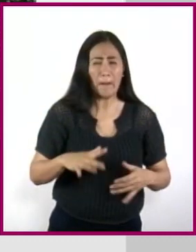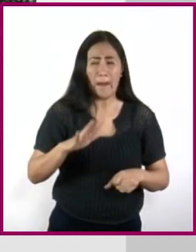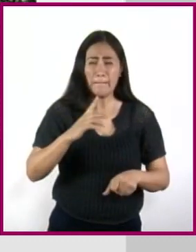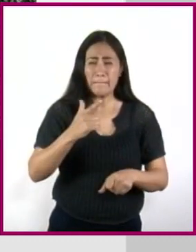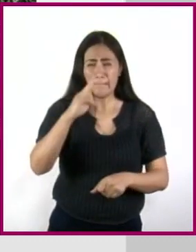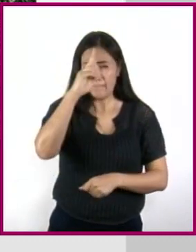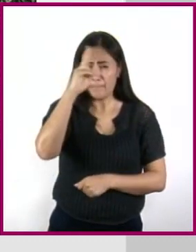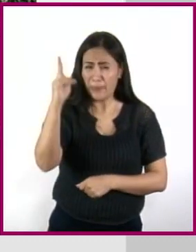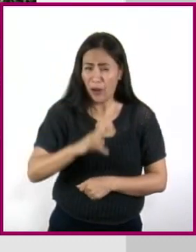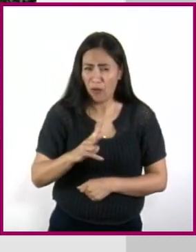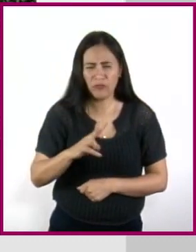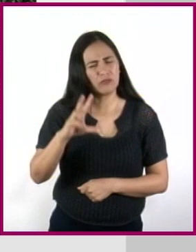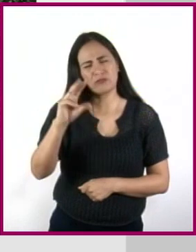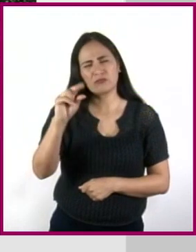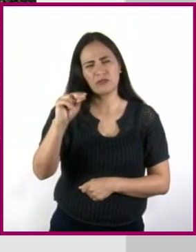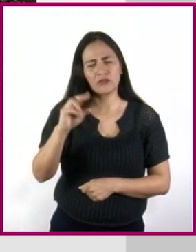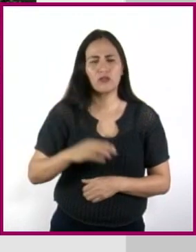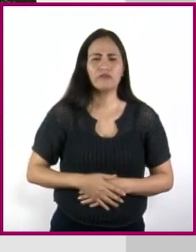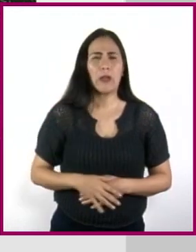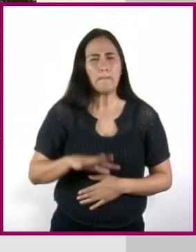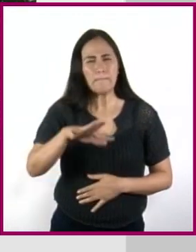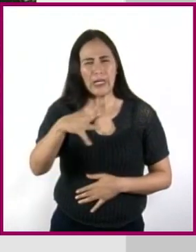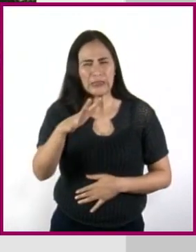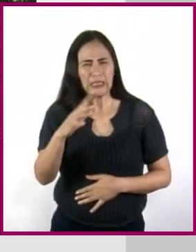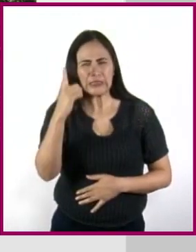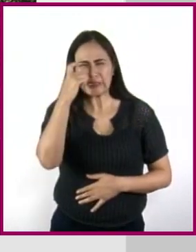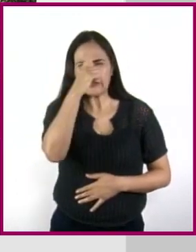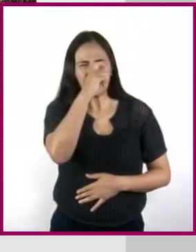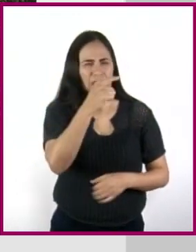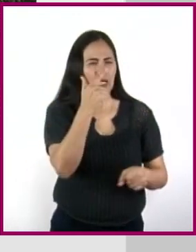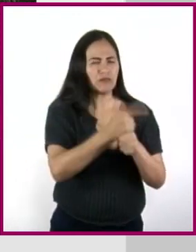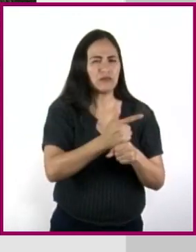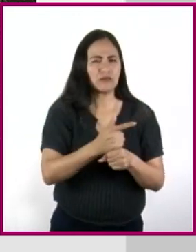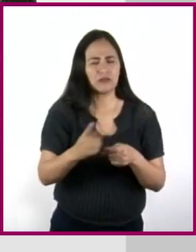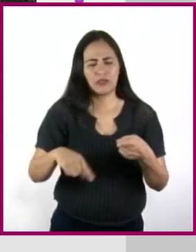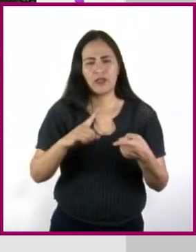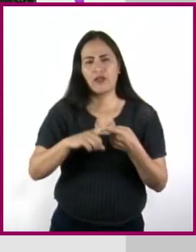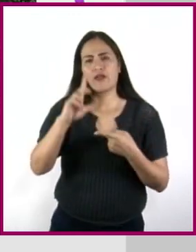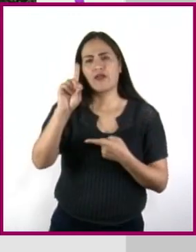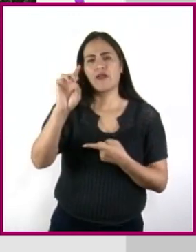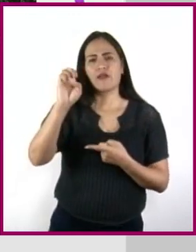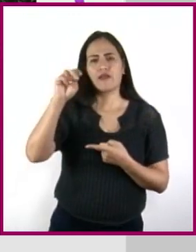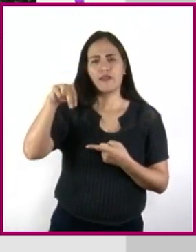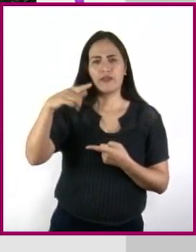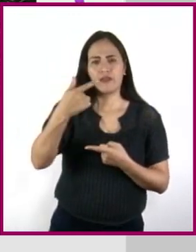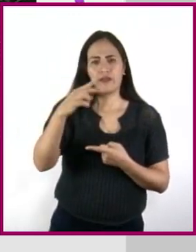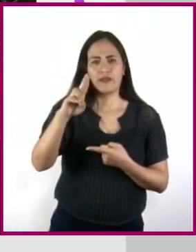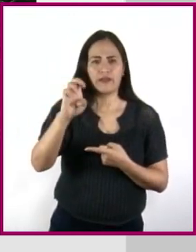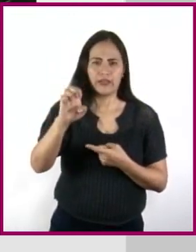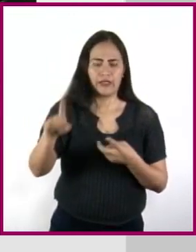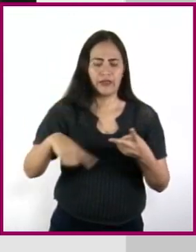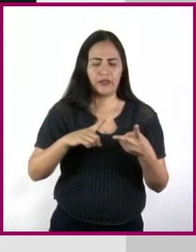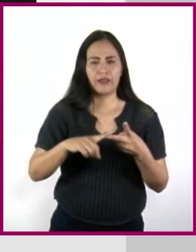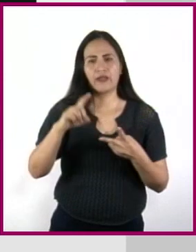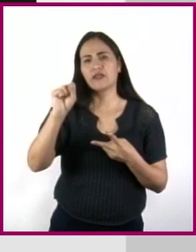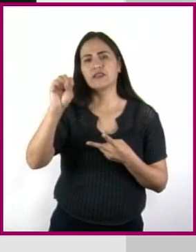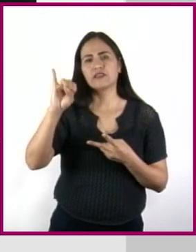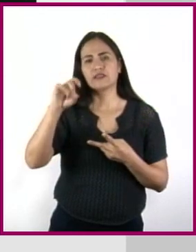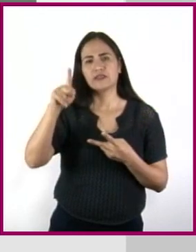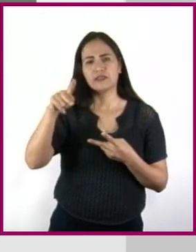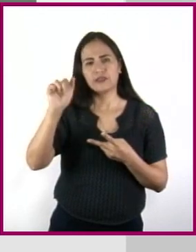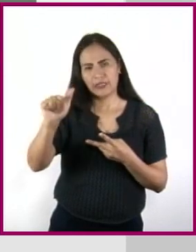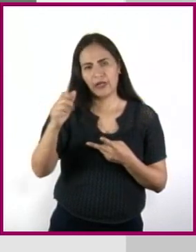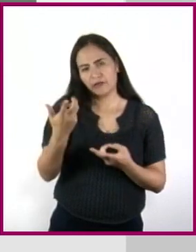como chikungunya. Los que sí son un poquito más difíciles de distinguir son dengue y Zika, aunque una de las